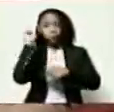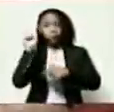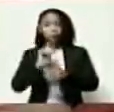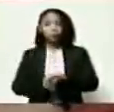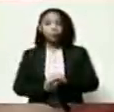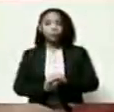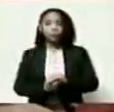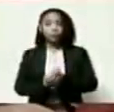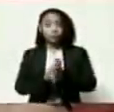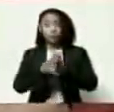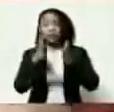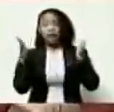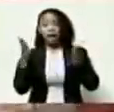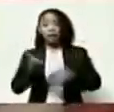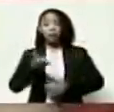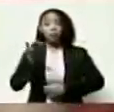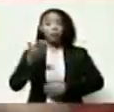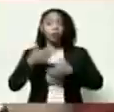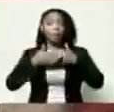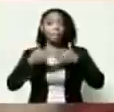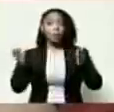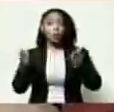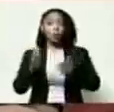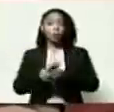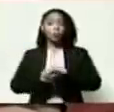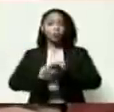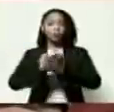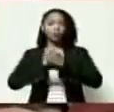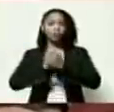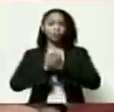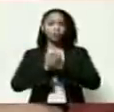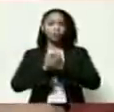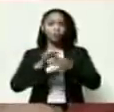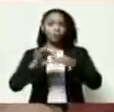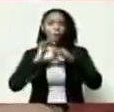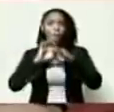Es un gran diálogo, abierto, fraterno.